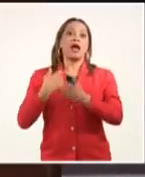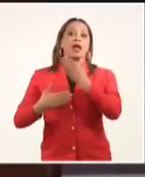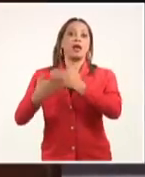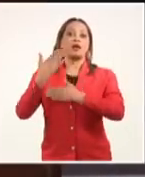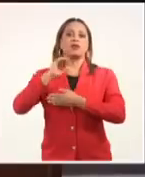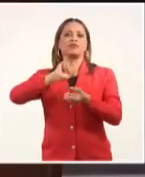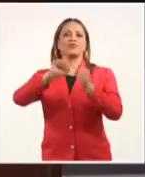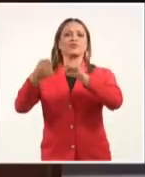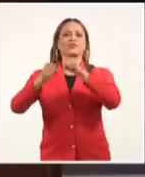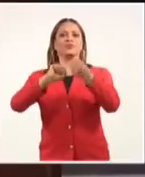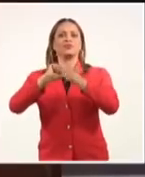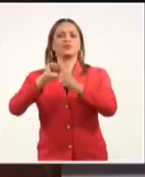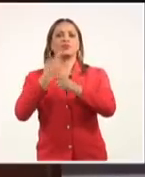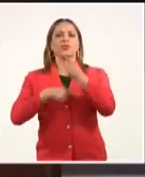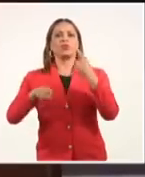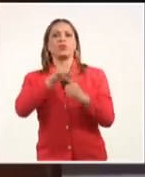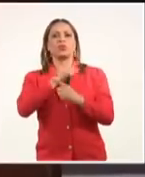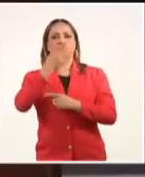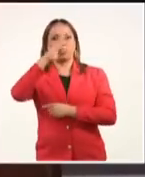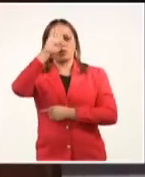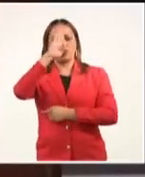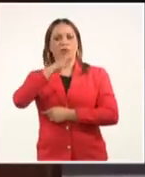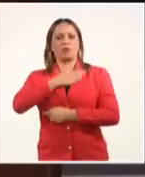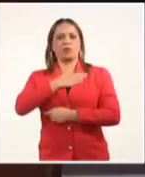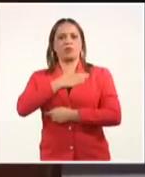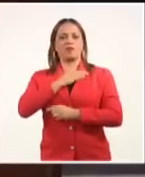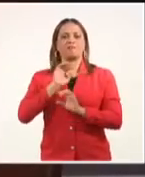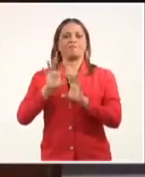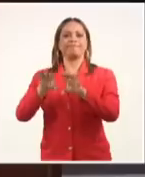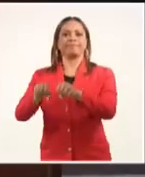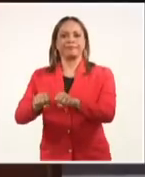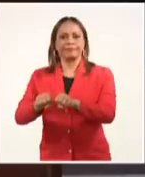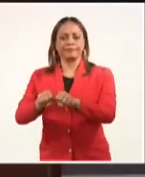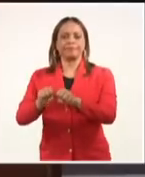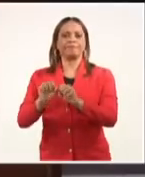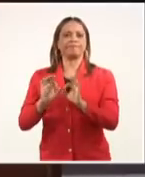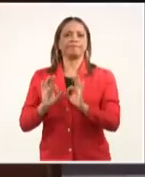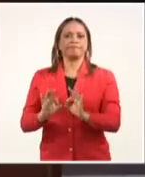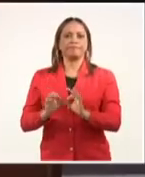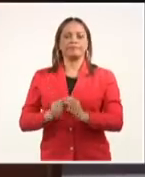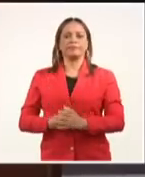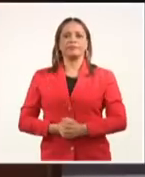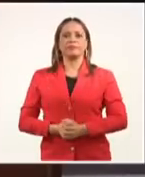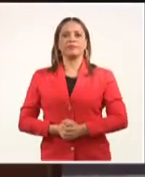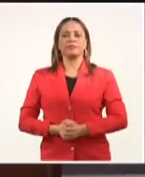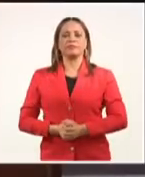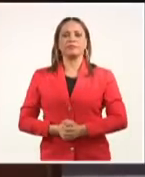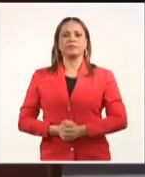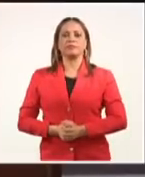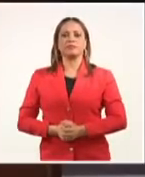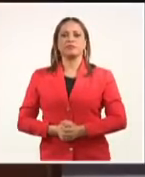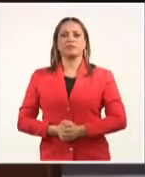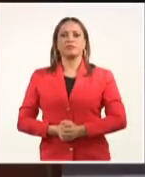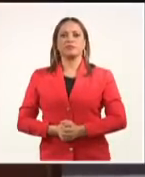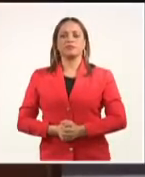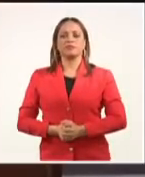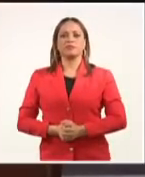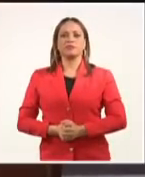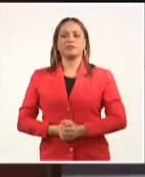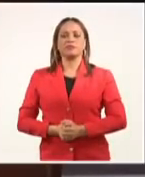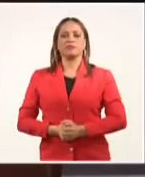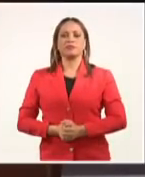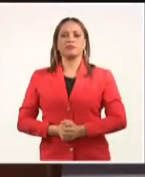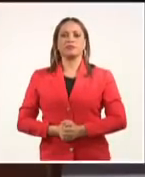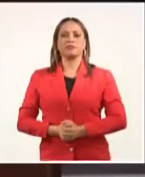dominio total sobre nuestra isla. Uno de los más vergonzosos